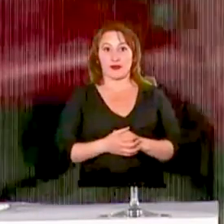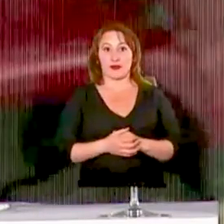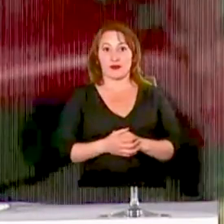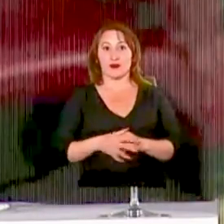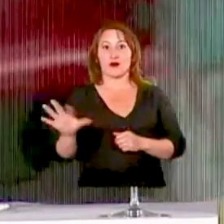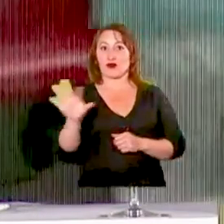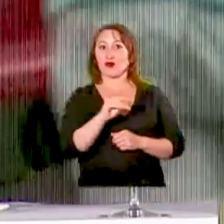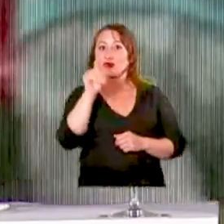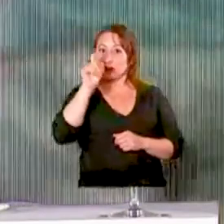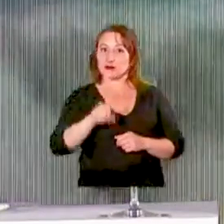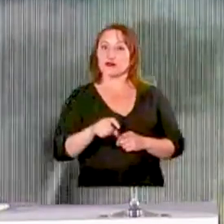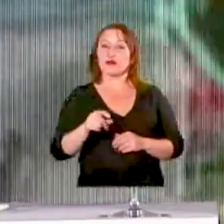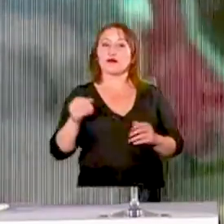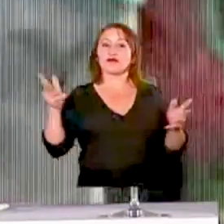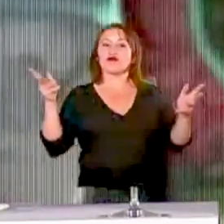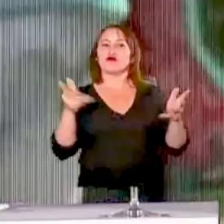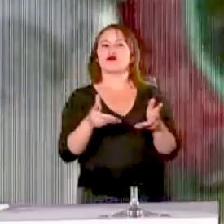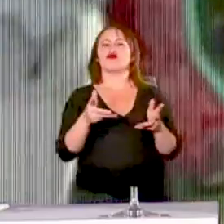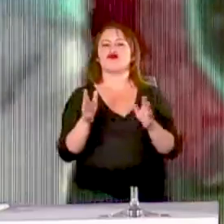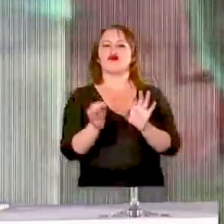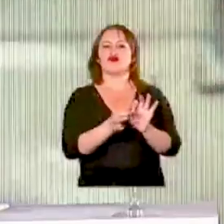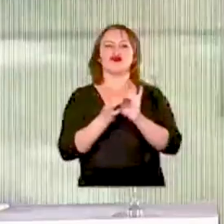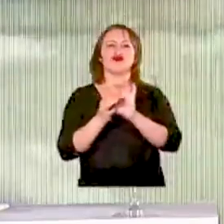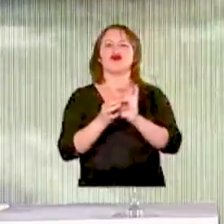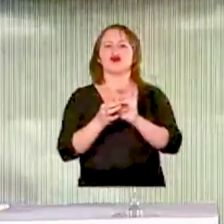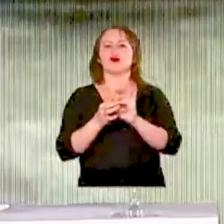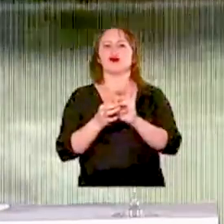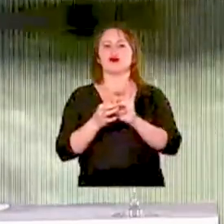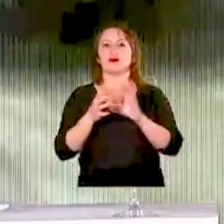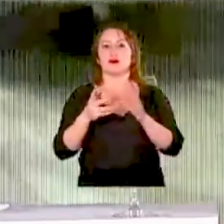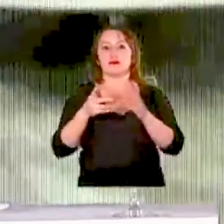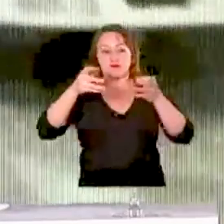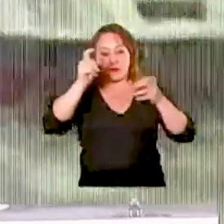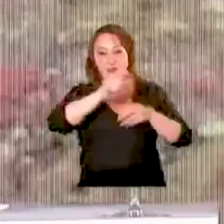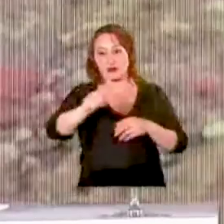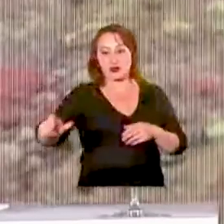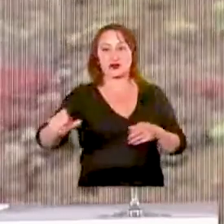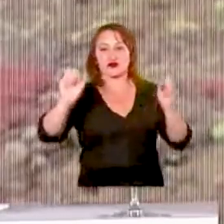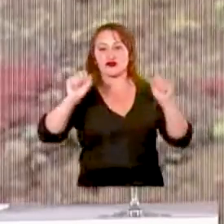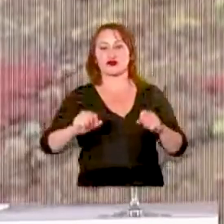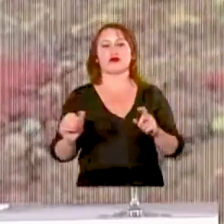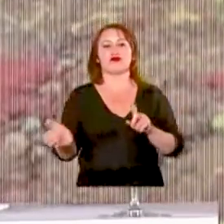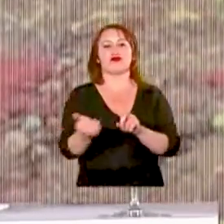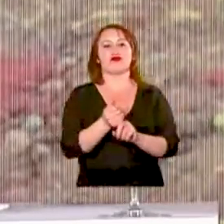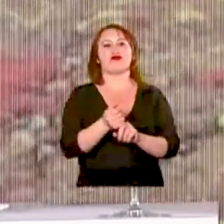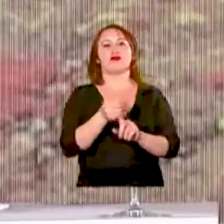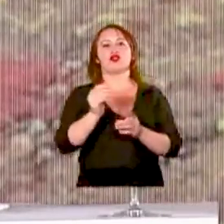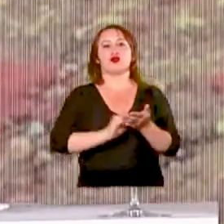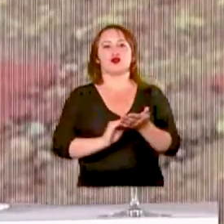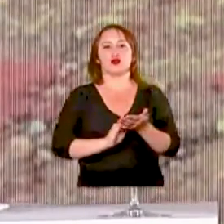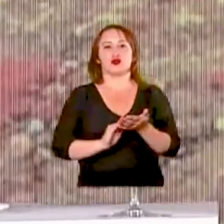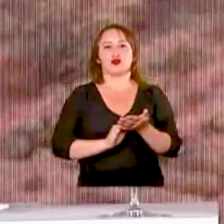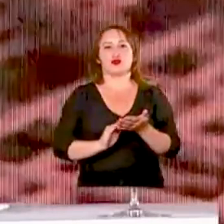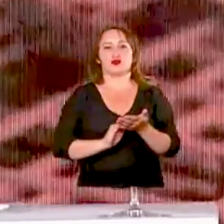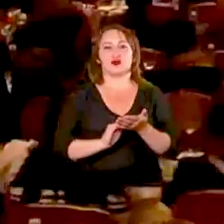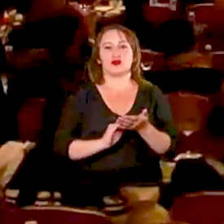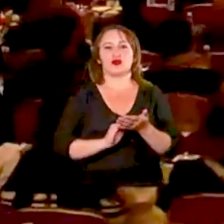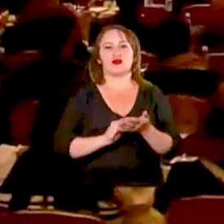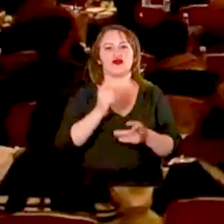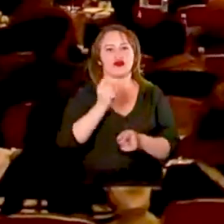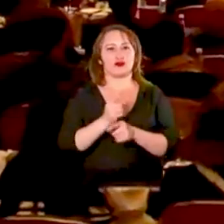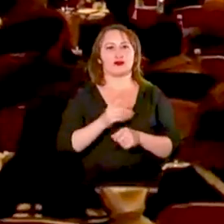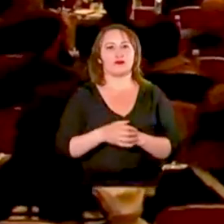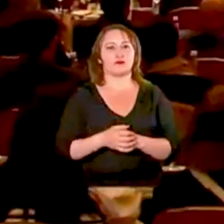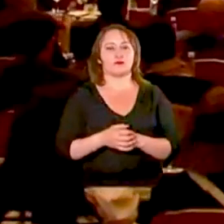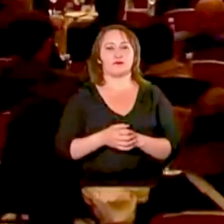estar contribuyendo mancomunadamente a que esas personas puedan obtener una solución y una solución